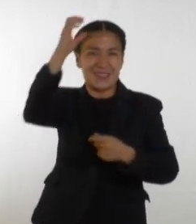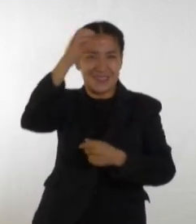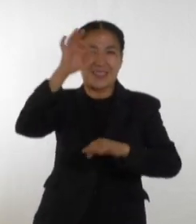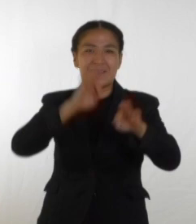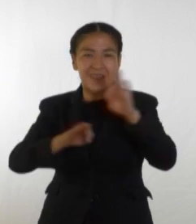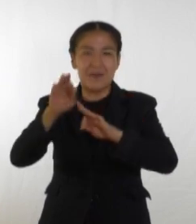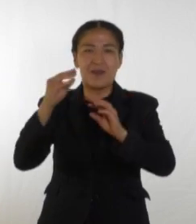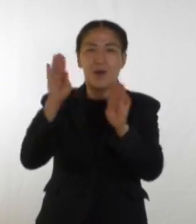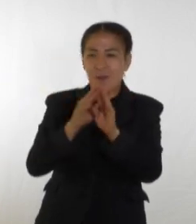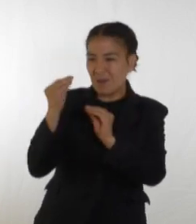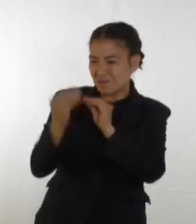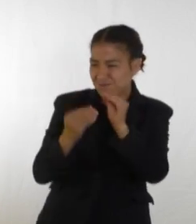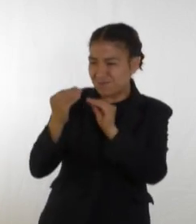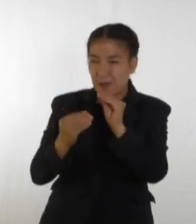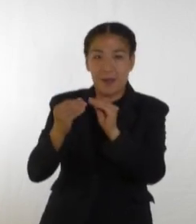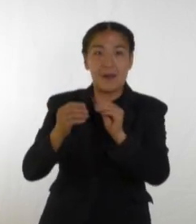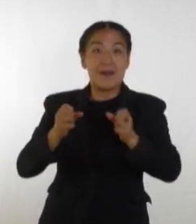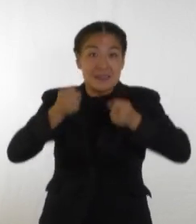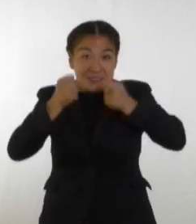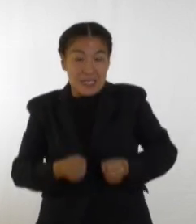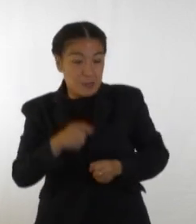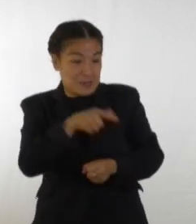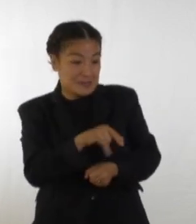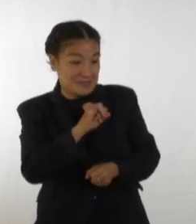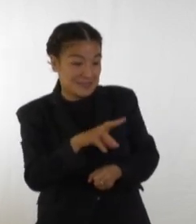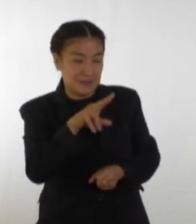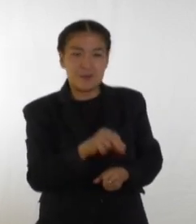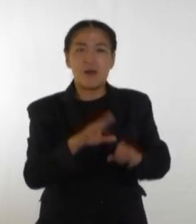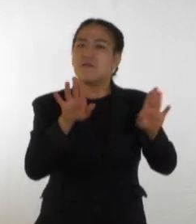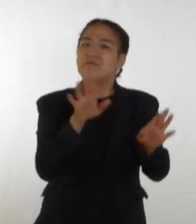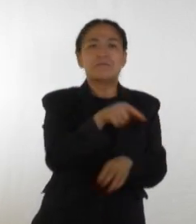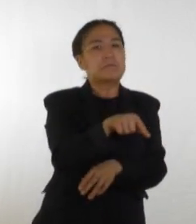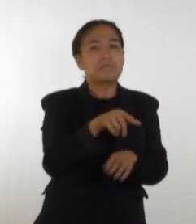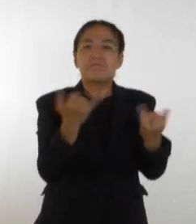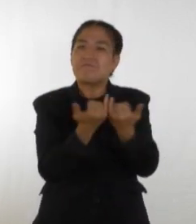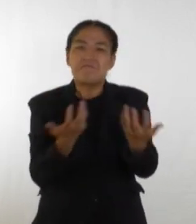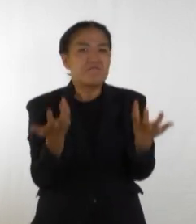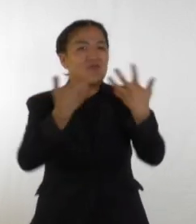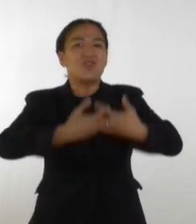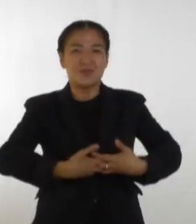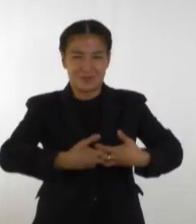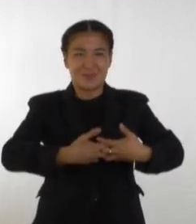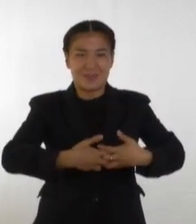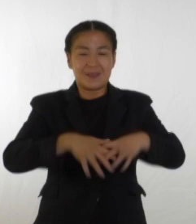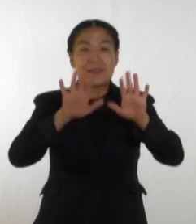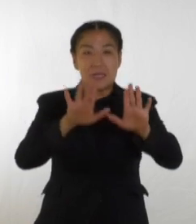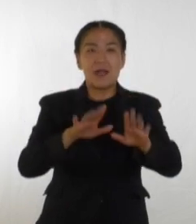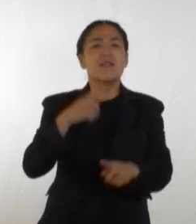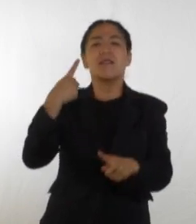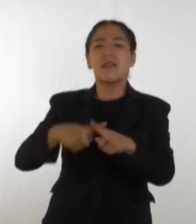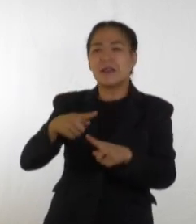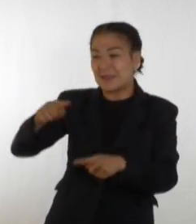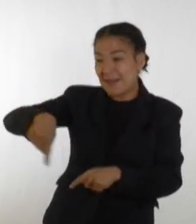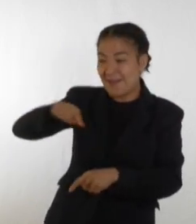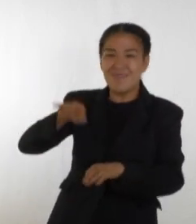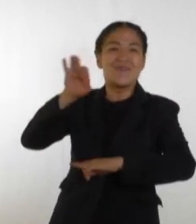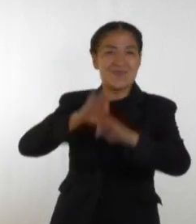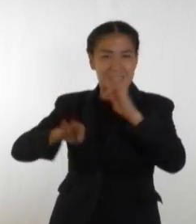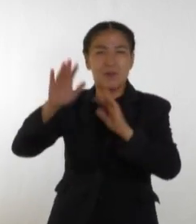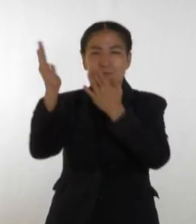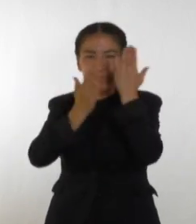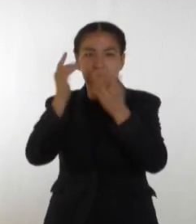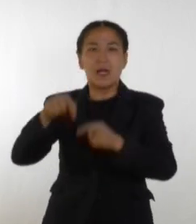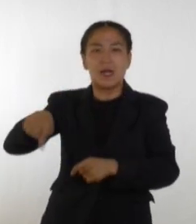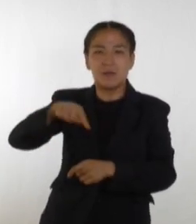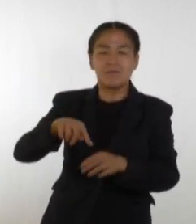no le importa si la realidad en el fondo es o no es, porque igual funciona mi modelo. Va ganando entre los